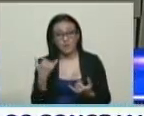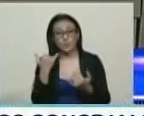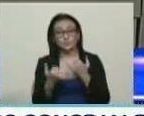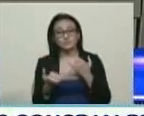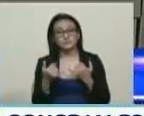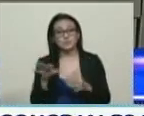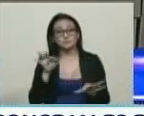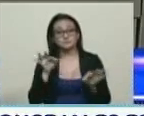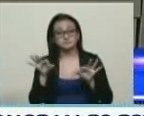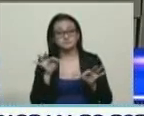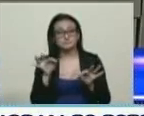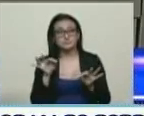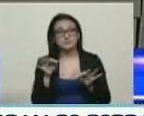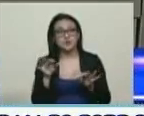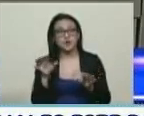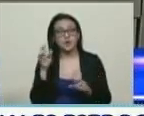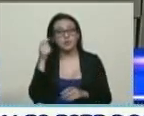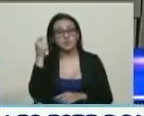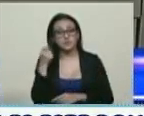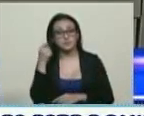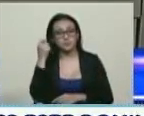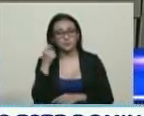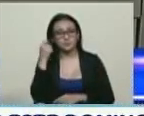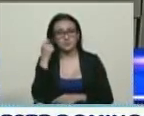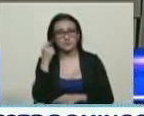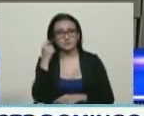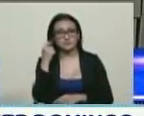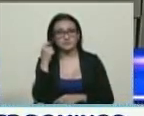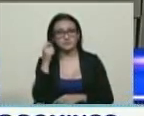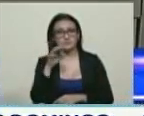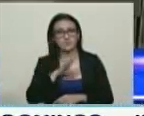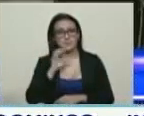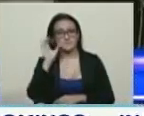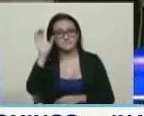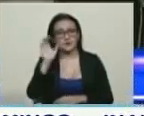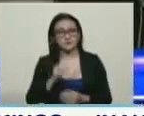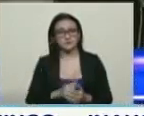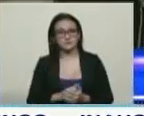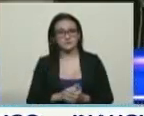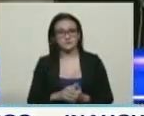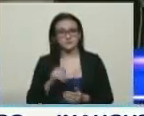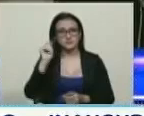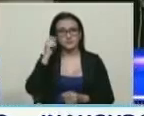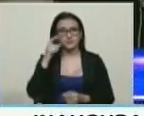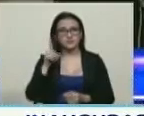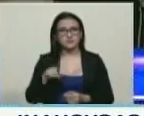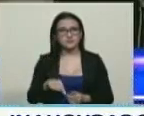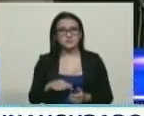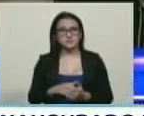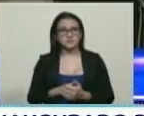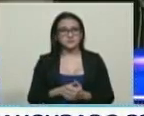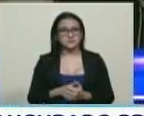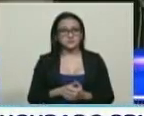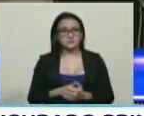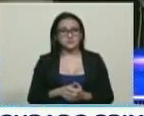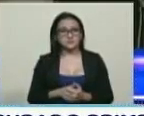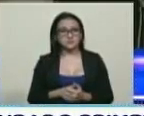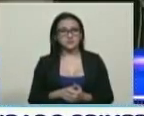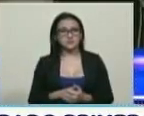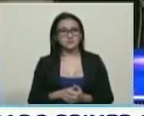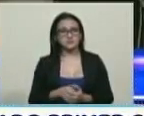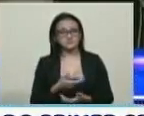es escoger los concejales y concejalas de la patria. Recordemos también que en este evento